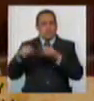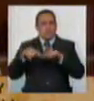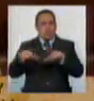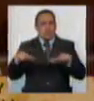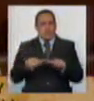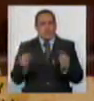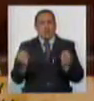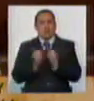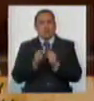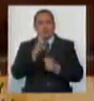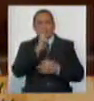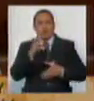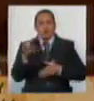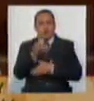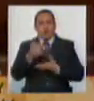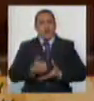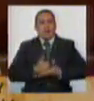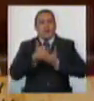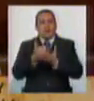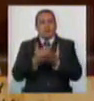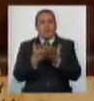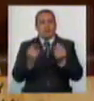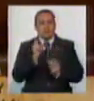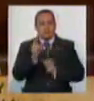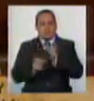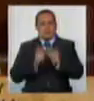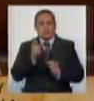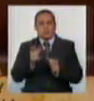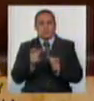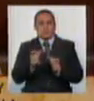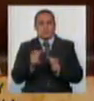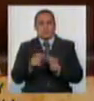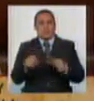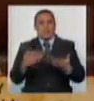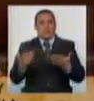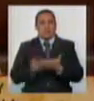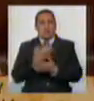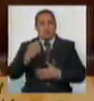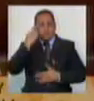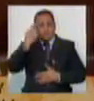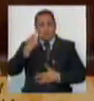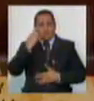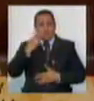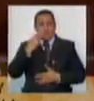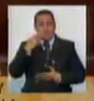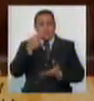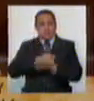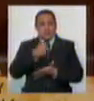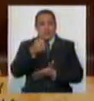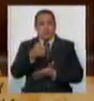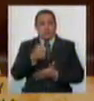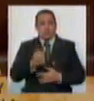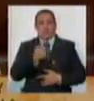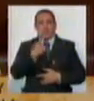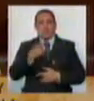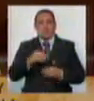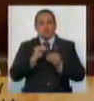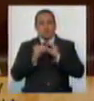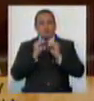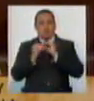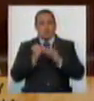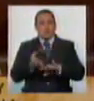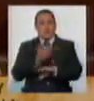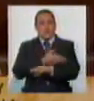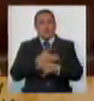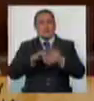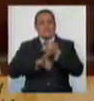junto a los bomberos al socorro de nuestros ciudadanos. La nueva política remunerativa que establecimos desde septiembre